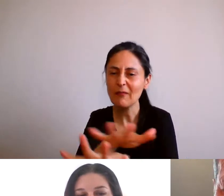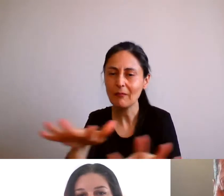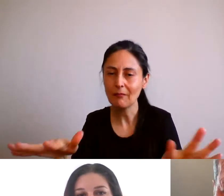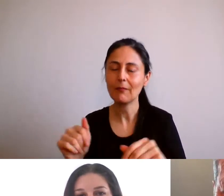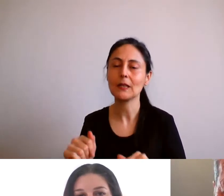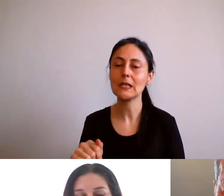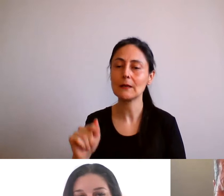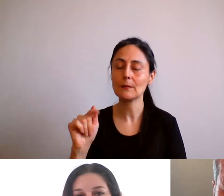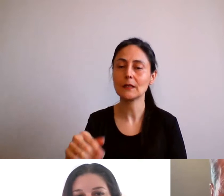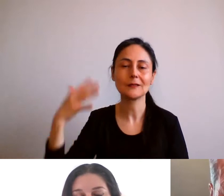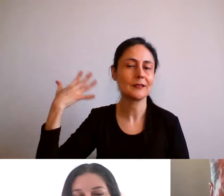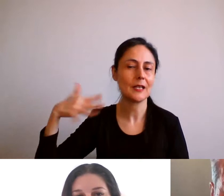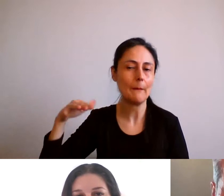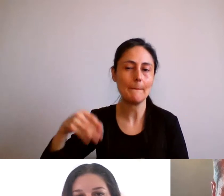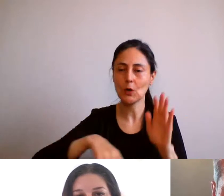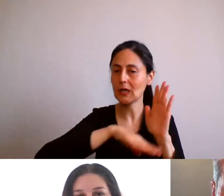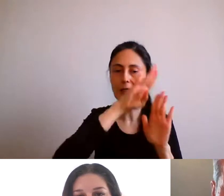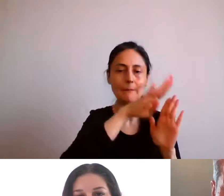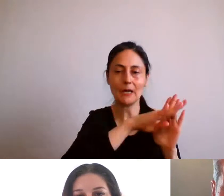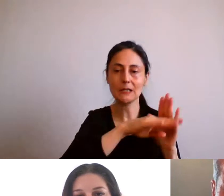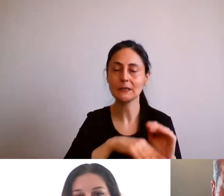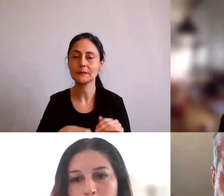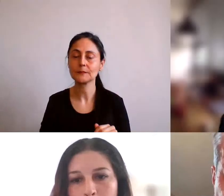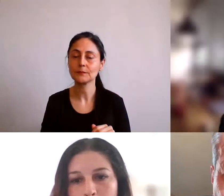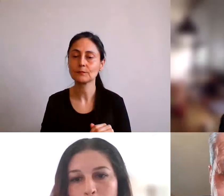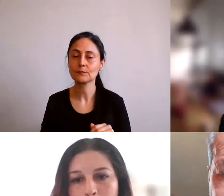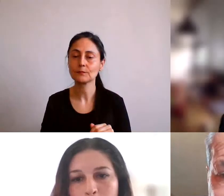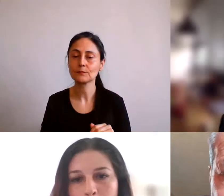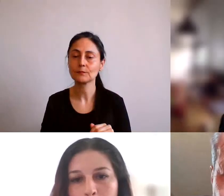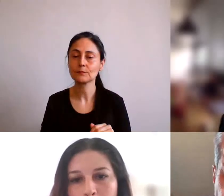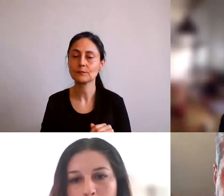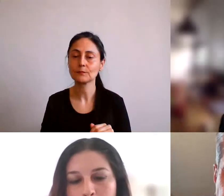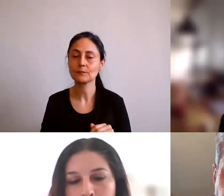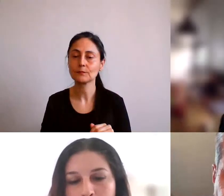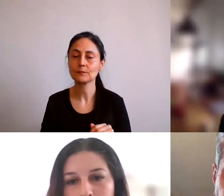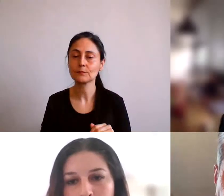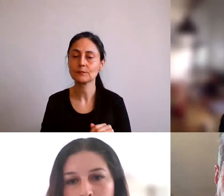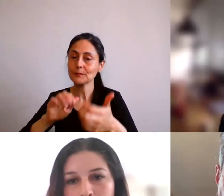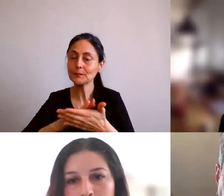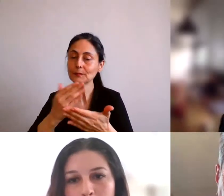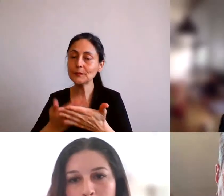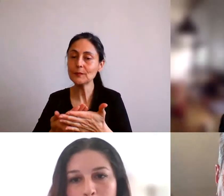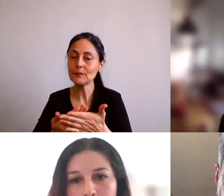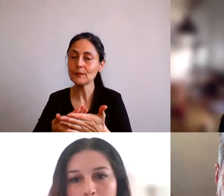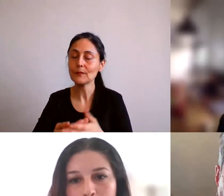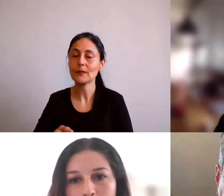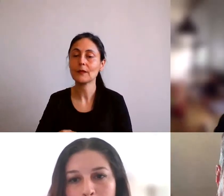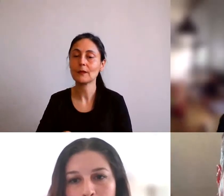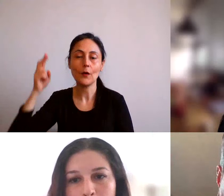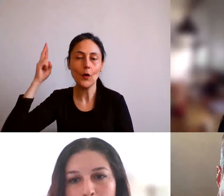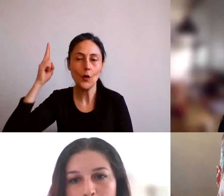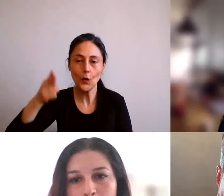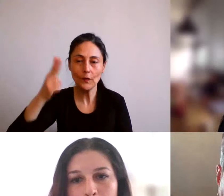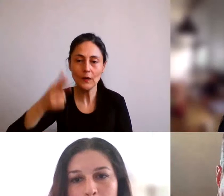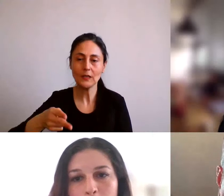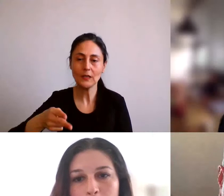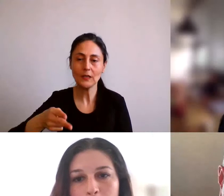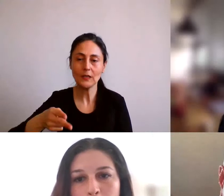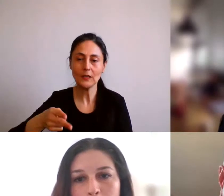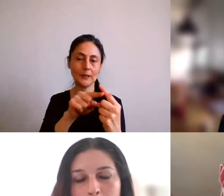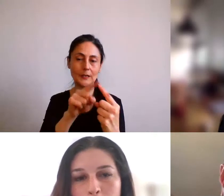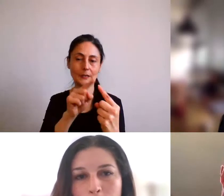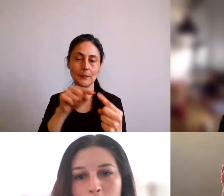la importancia. Y todos nosotros, profesionales de la salud, tenemos la obligación de participar en esta cruzada. Y